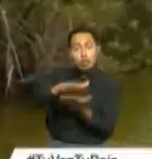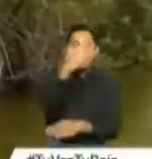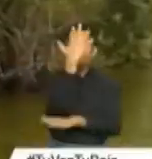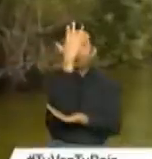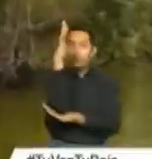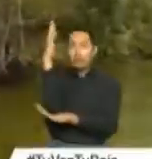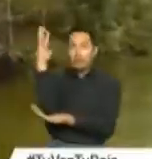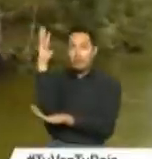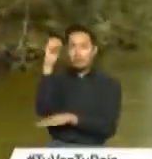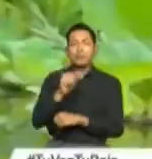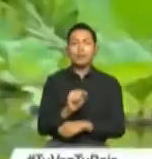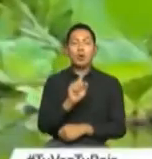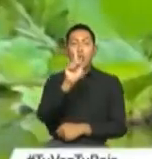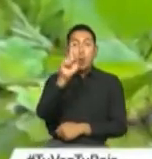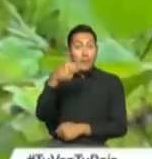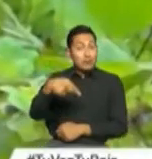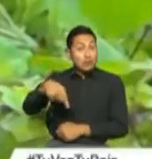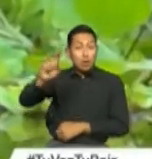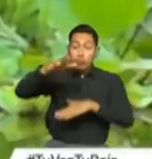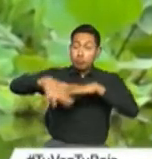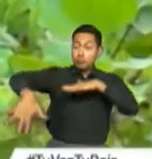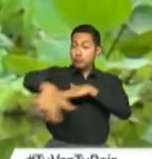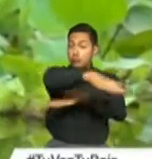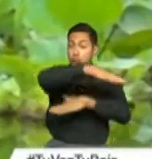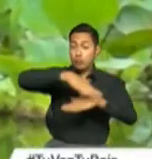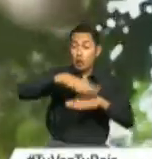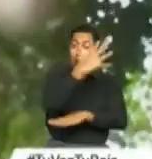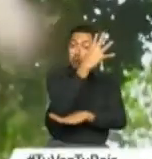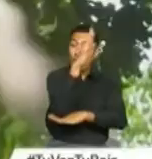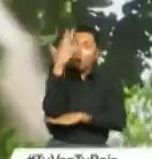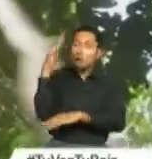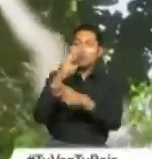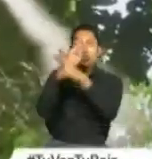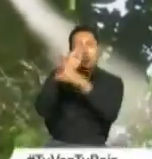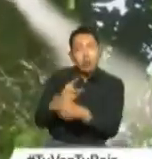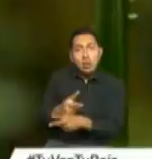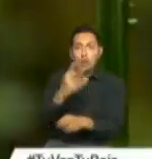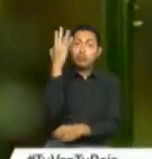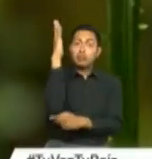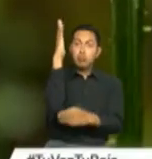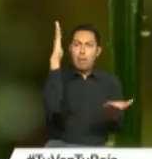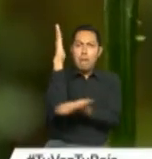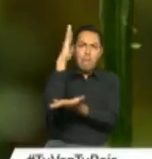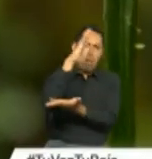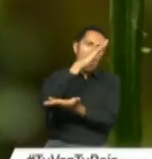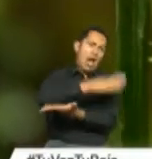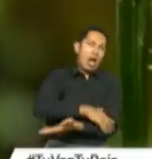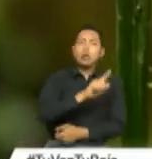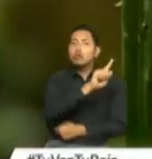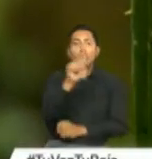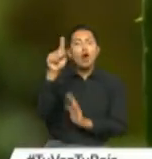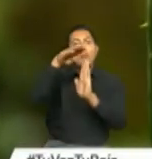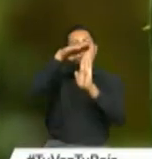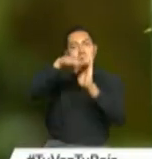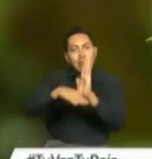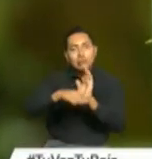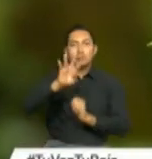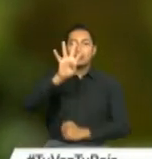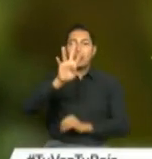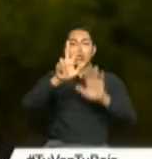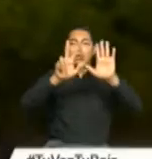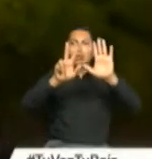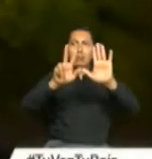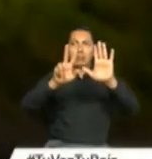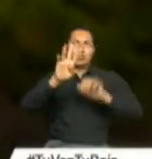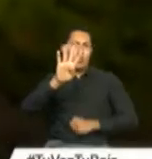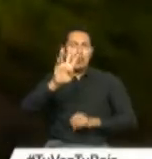1,5 millones de hectáreas de bosques nativos, reduciendo la deforestación neta en un 49%. Sin embargo, el reto